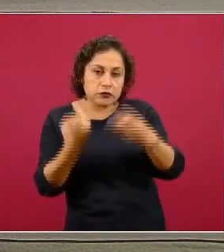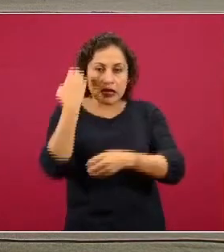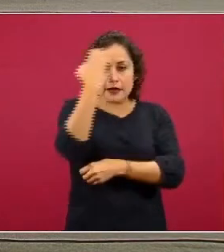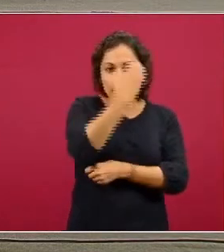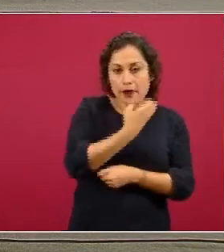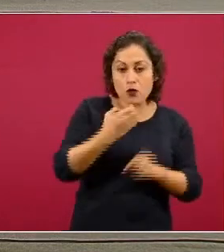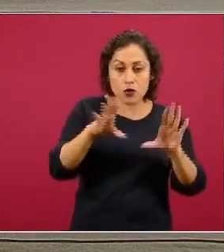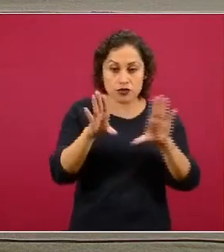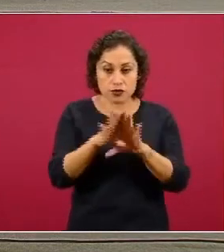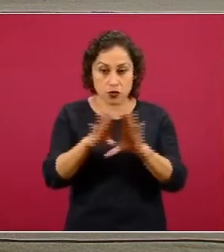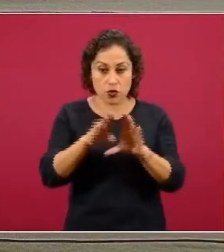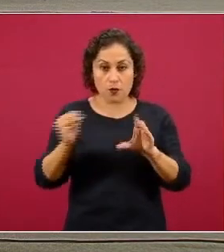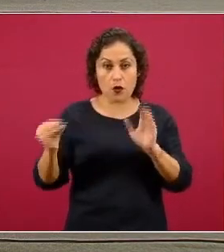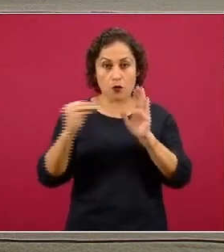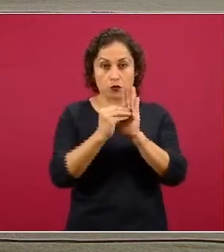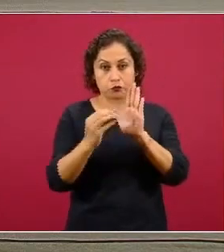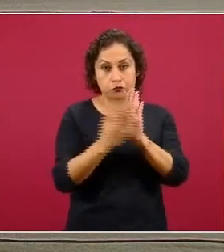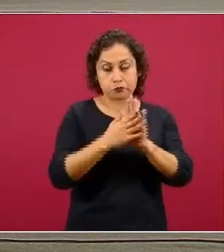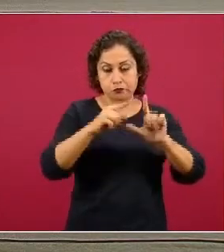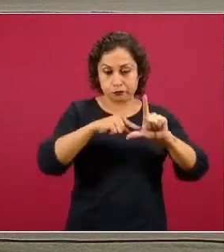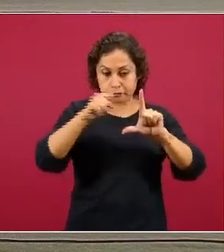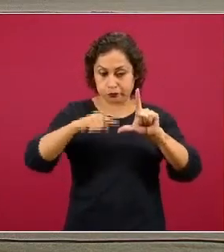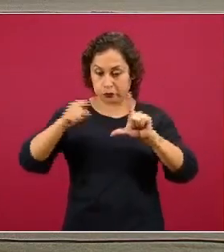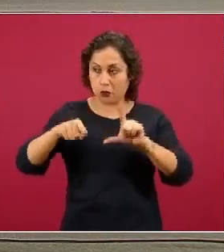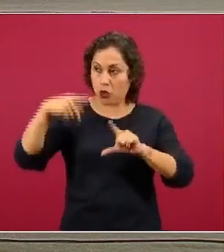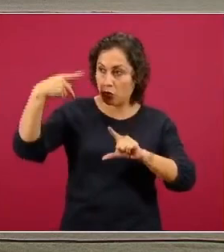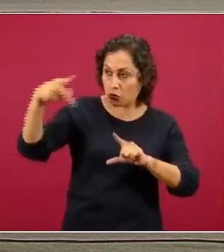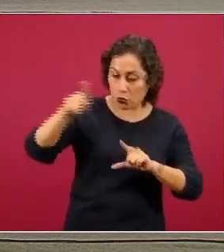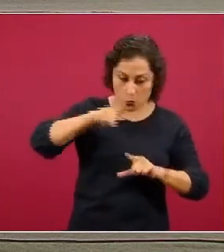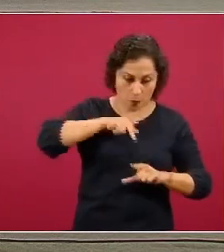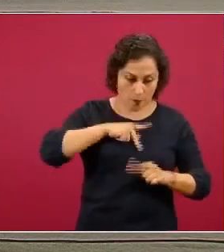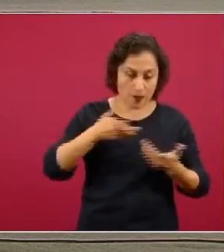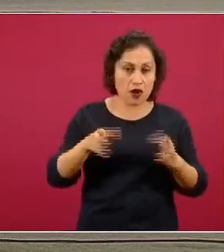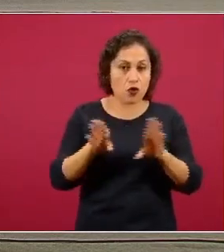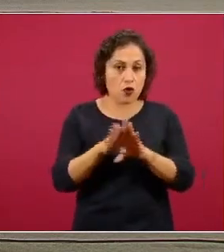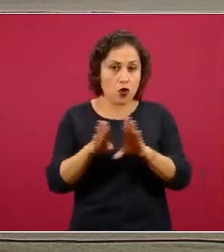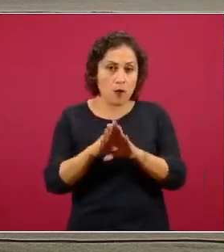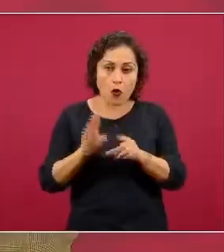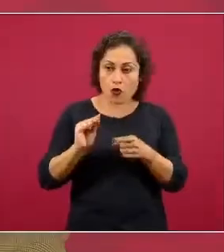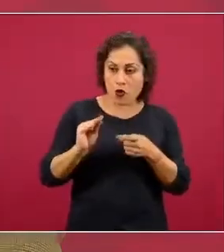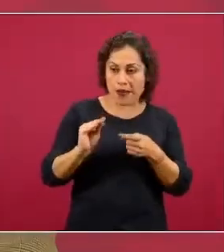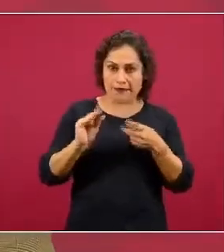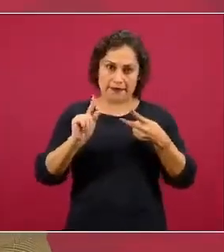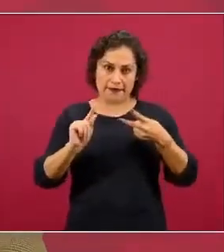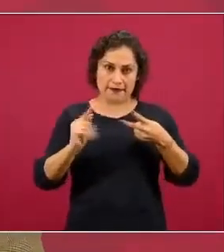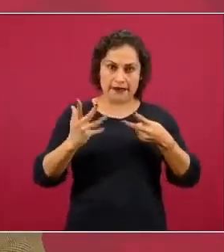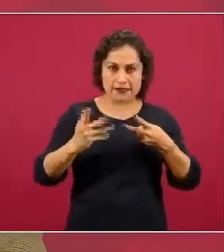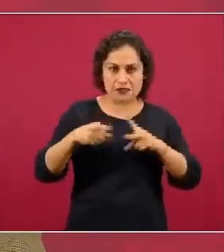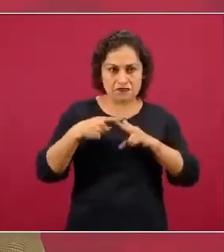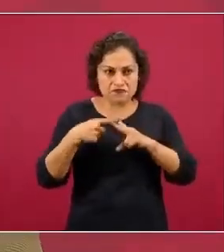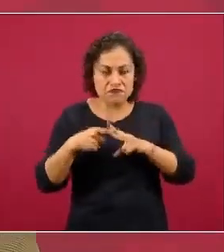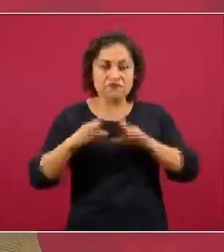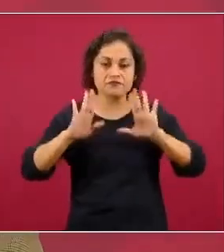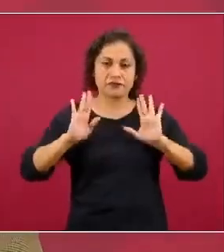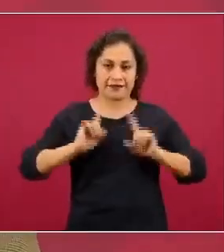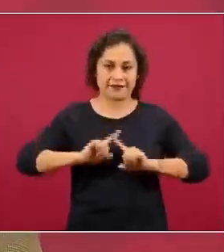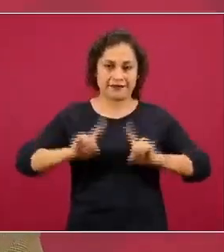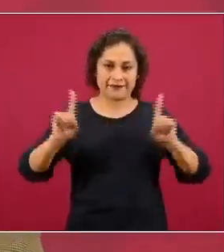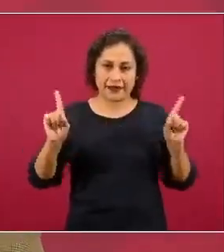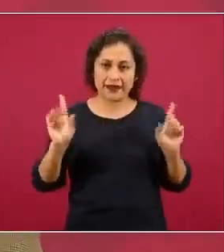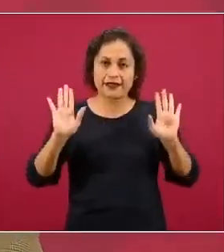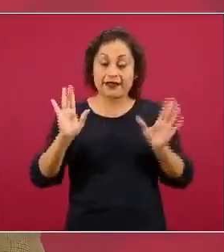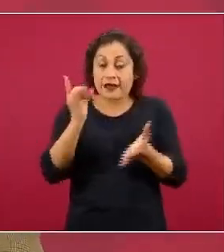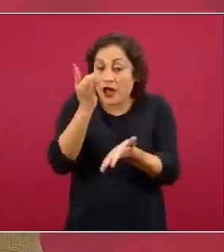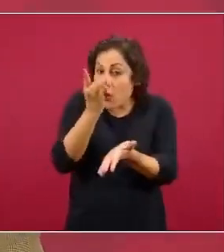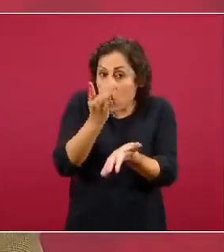cómo haces la curva epidémica para saber, es el percentil 90, es el percentil 75. Entonces, cuando solamente uno toma